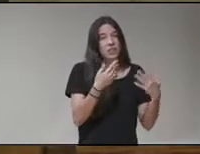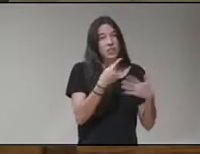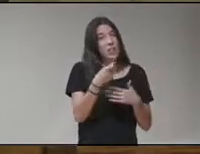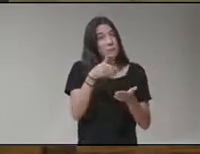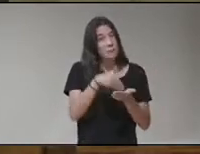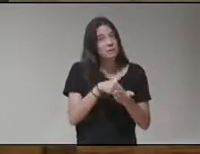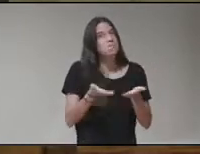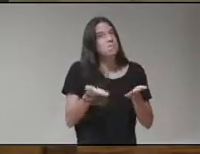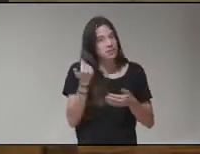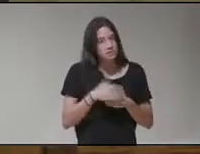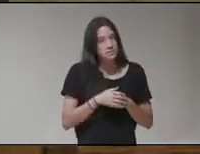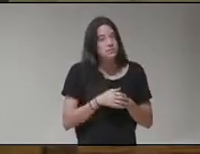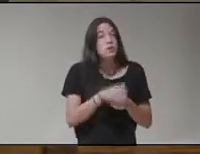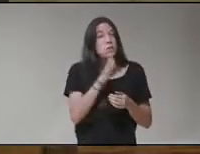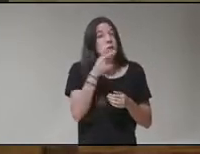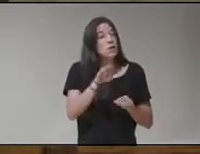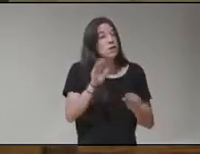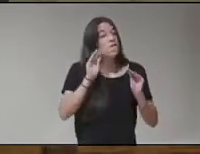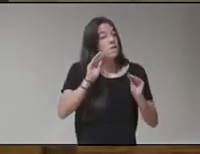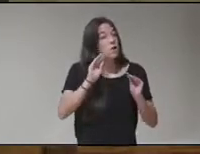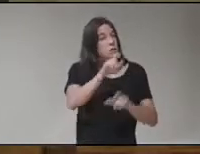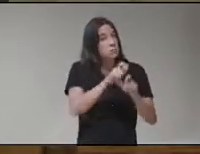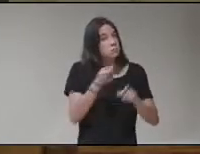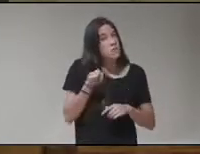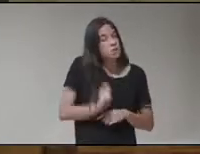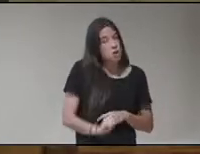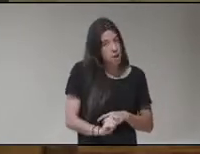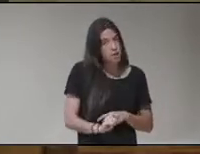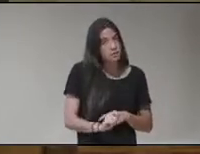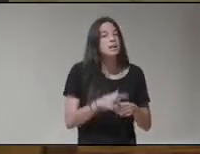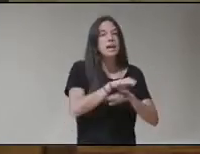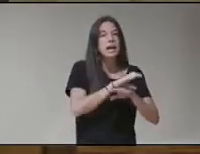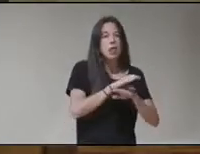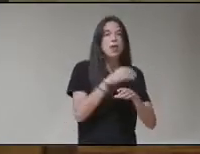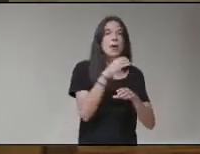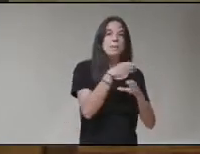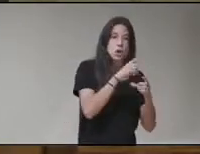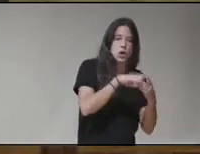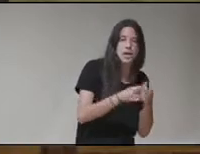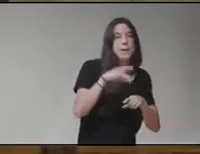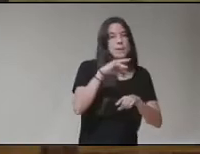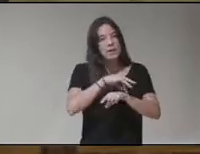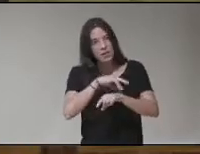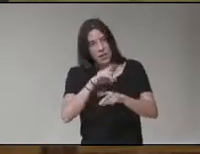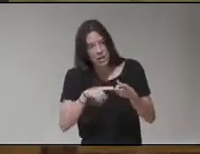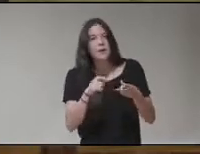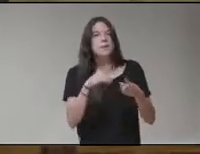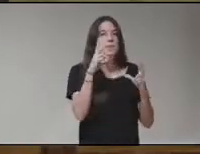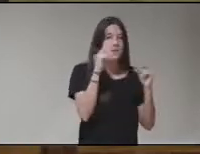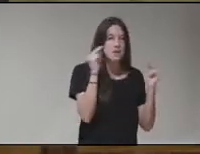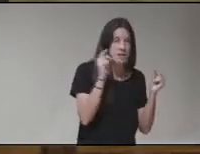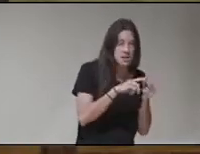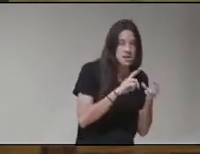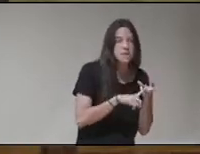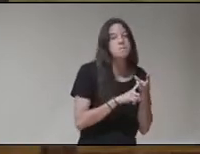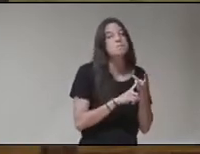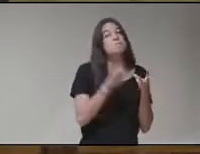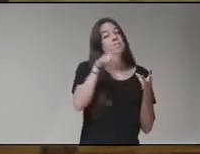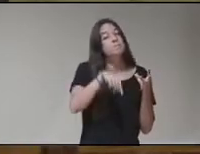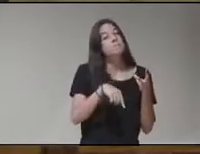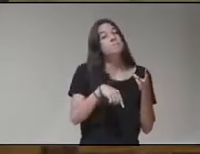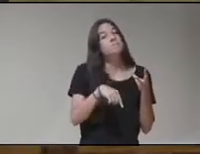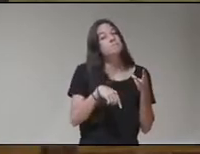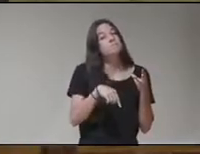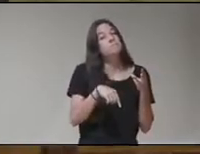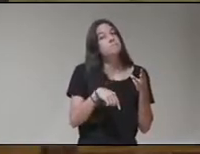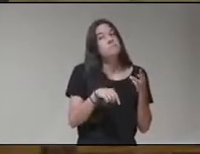que ha formado profesionales en los grados de biología, medicina, enfermería, y a todos los que, como hoy,